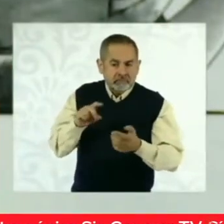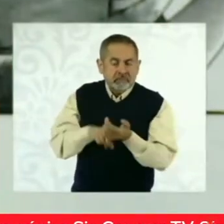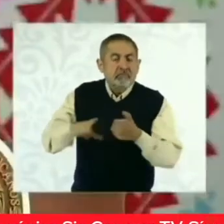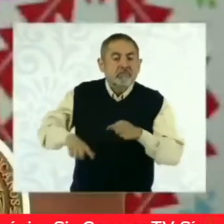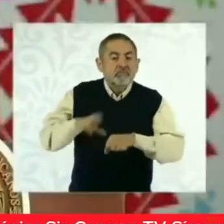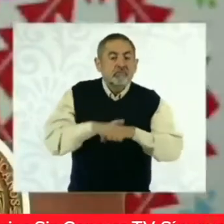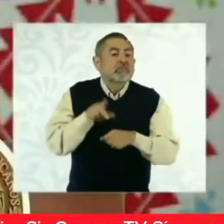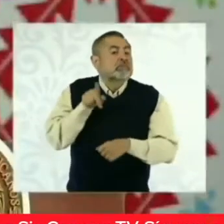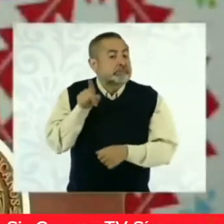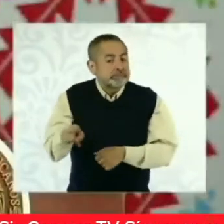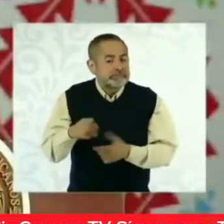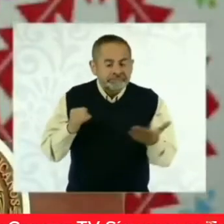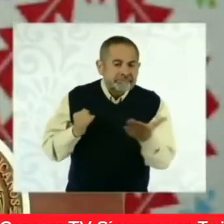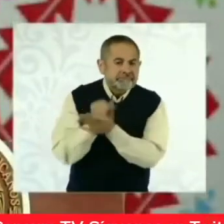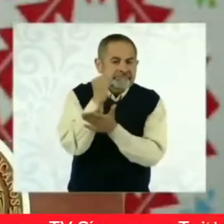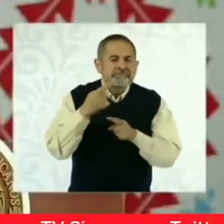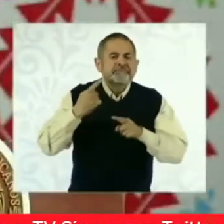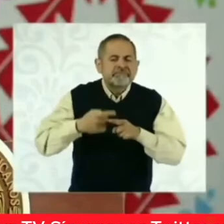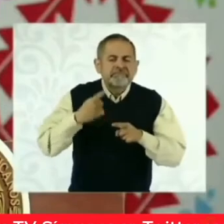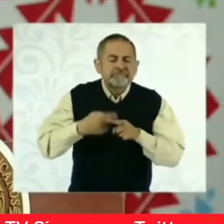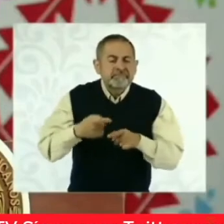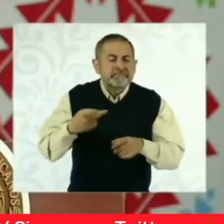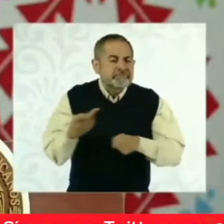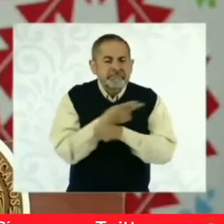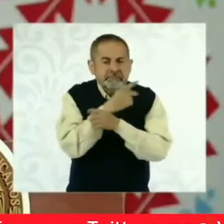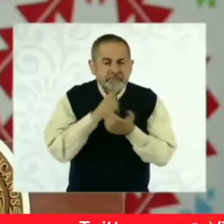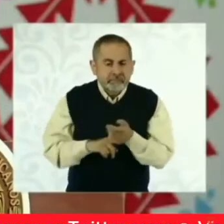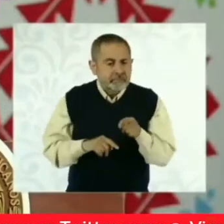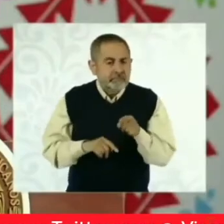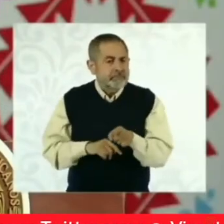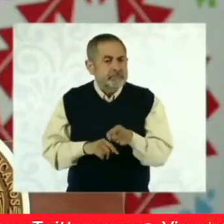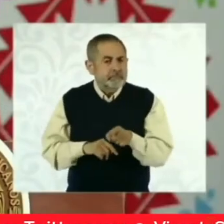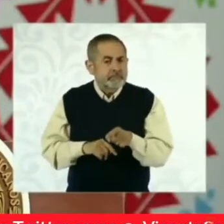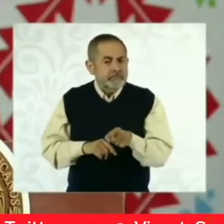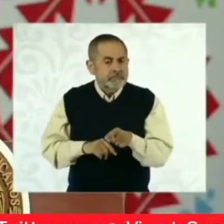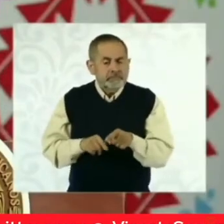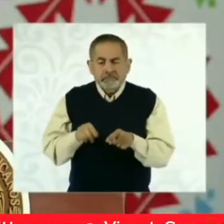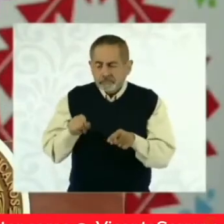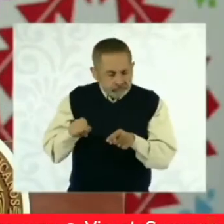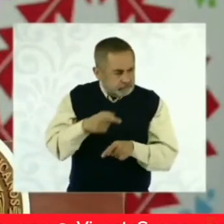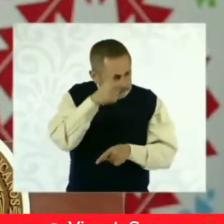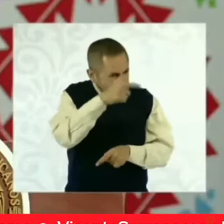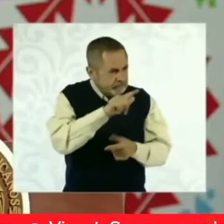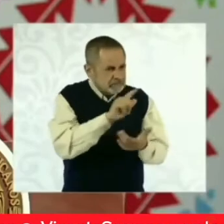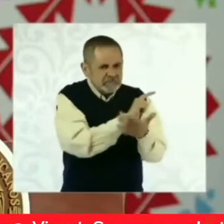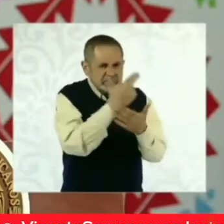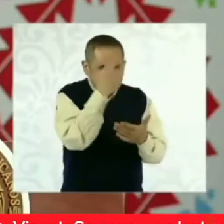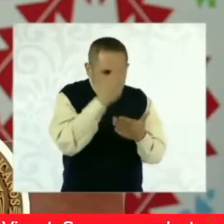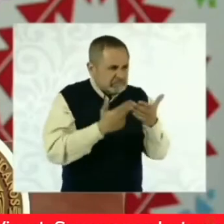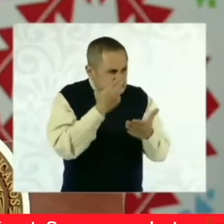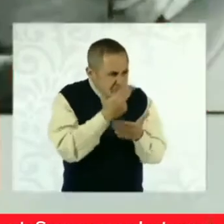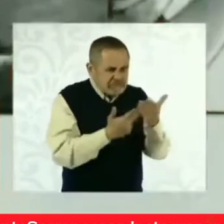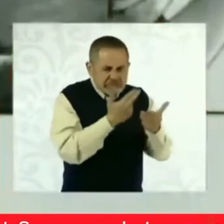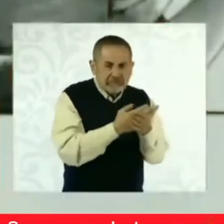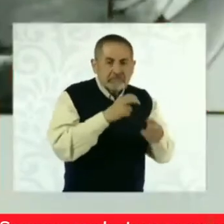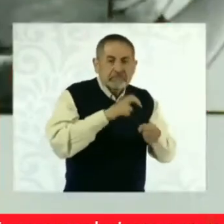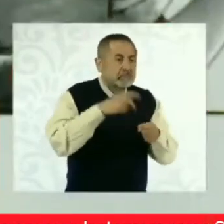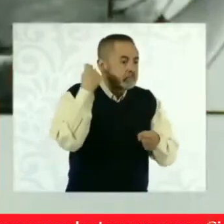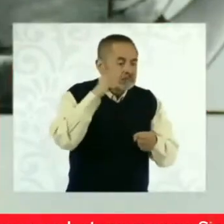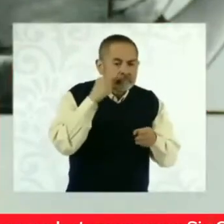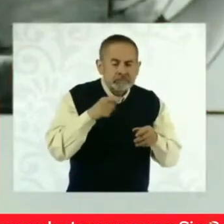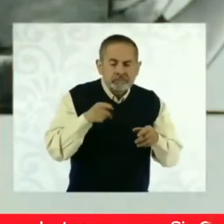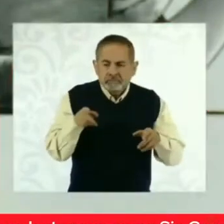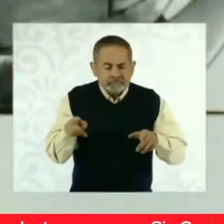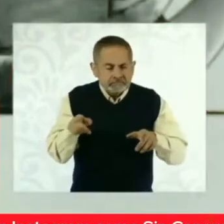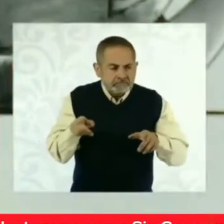Es que él toma la decisión cuando empiezan a subir la voz los delitos en Tabasco, de separar